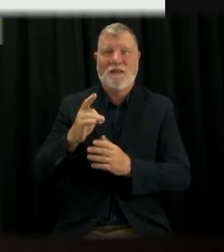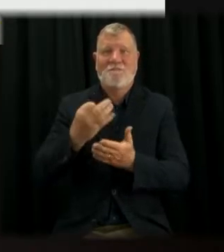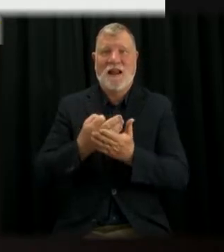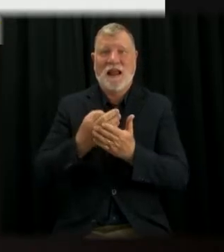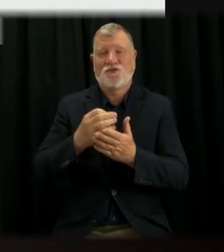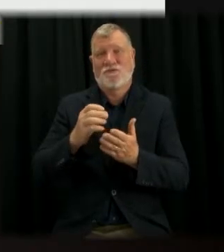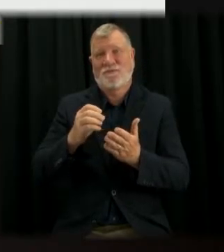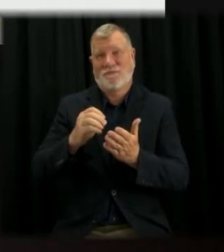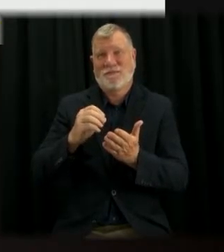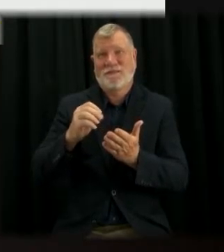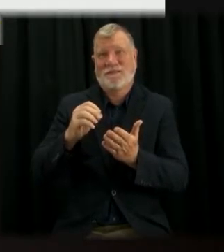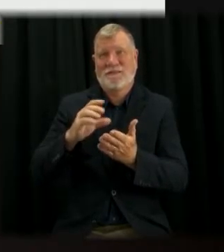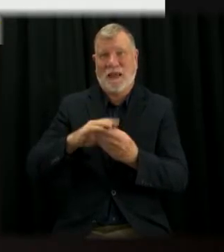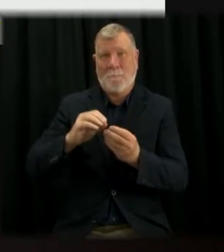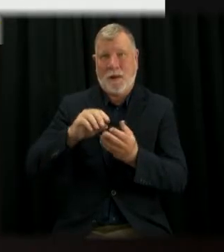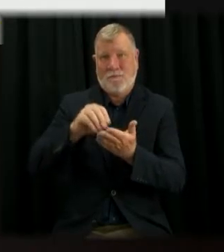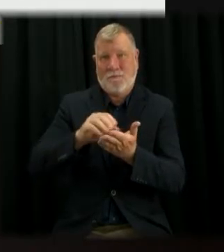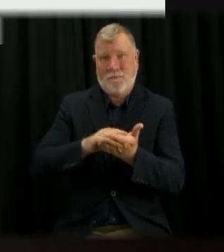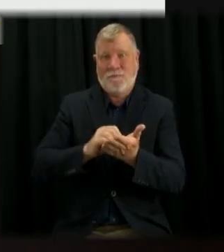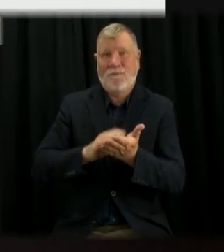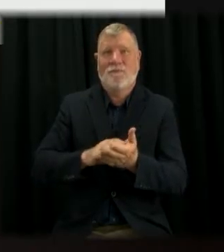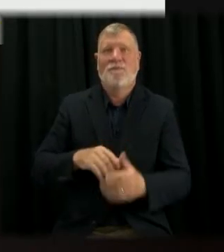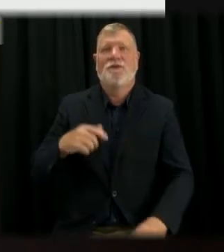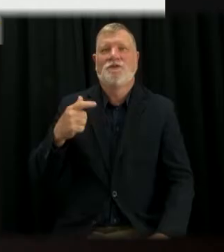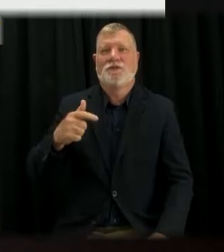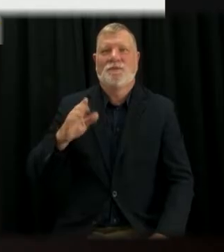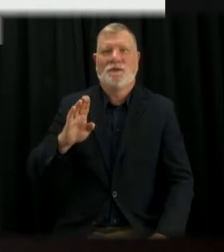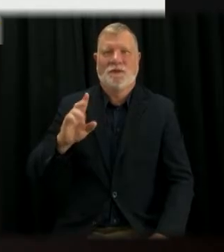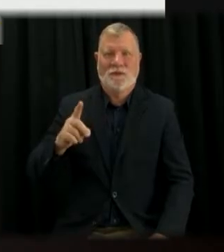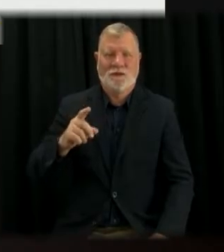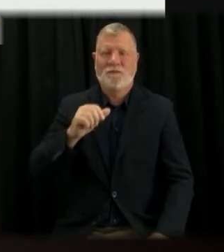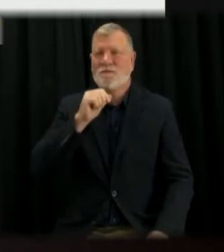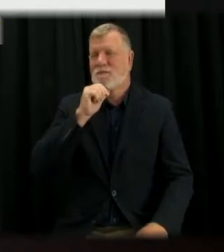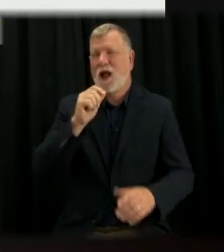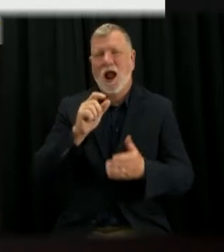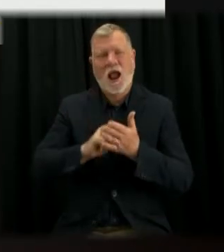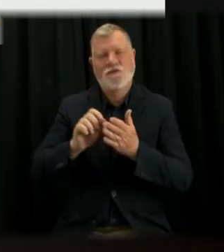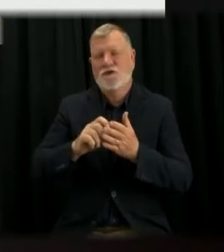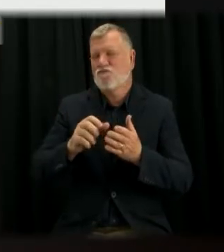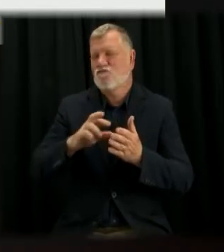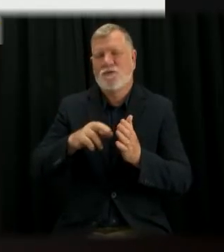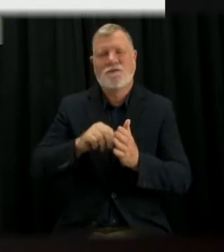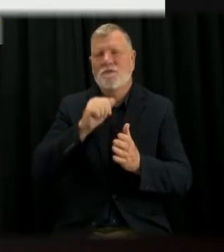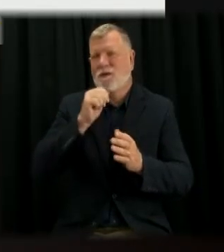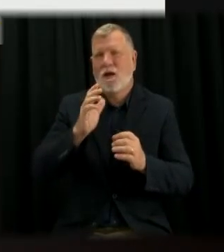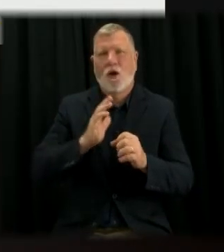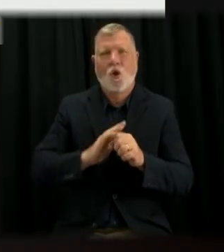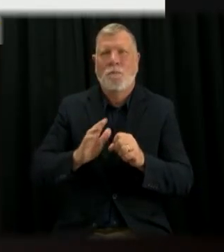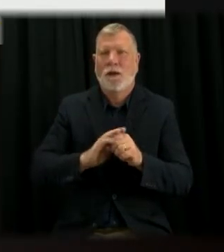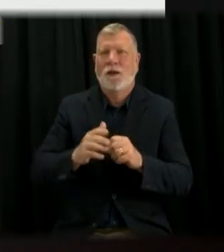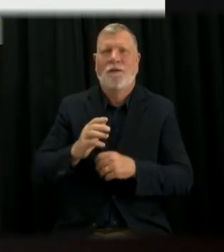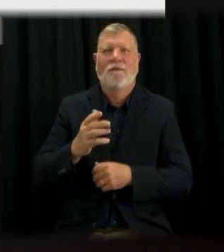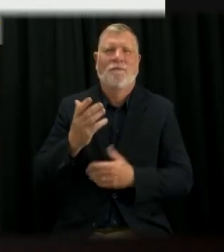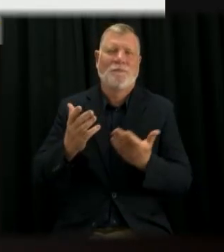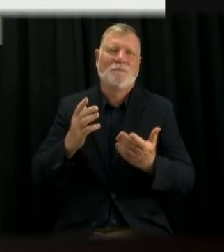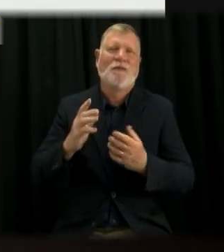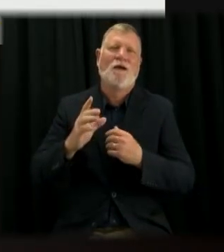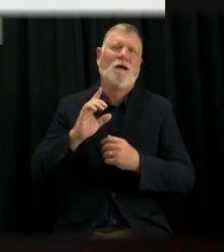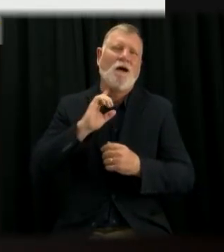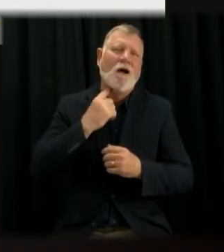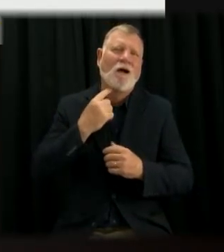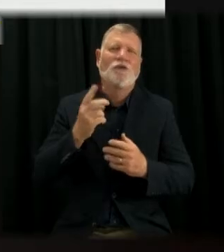de los estados financieros del 18 de GDB, de récords de contabilidad no se han completado